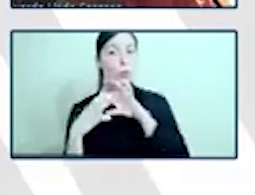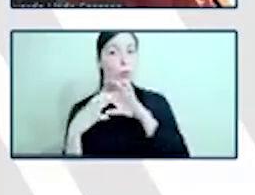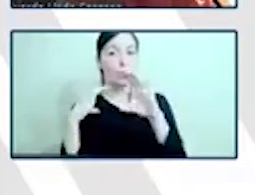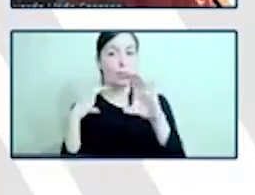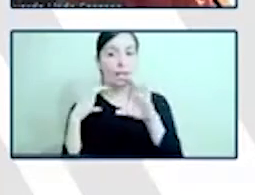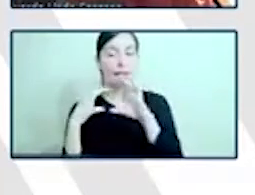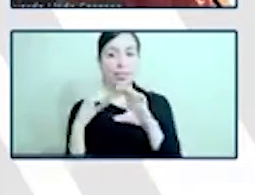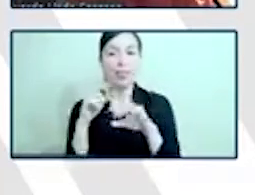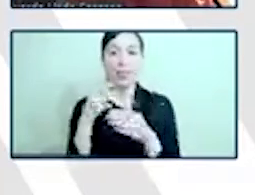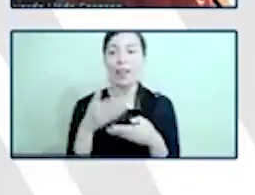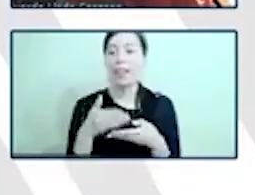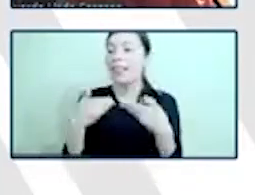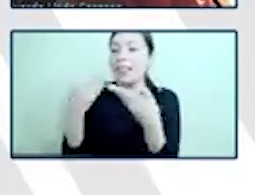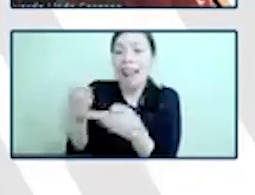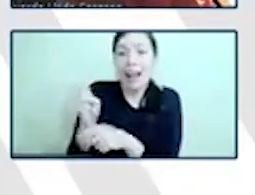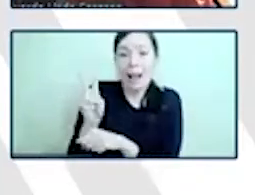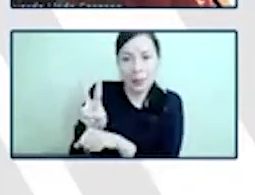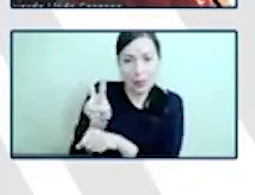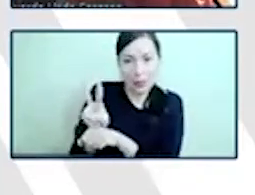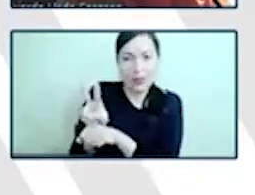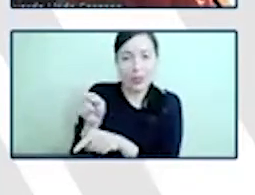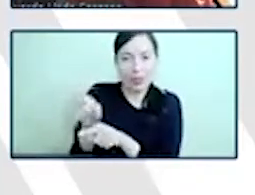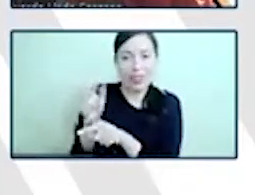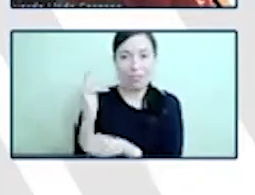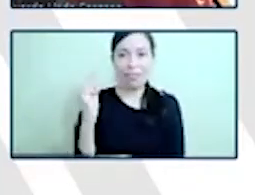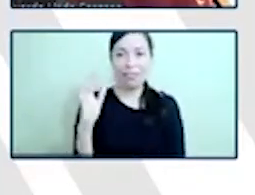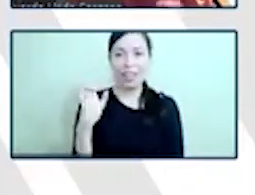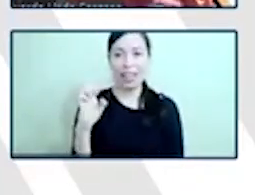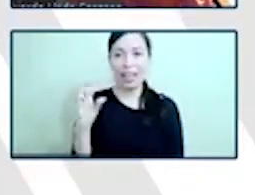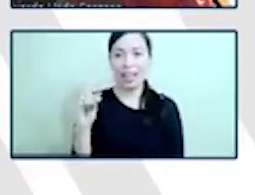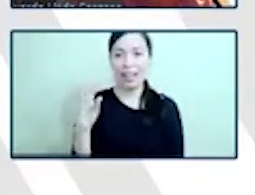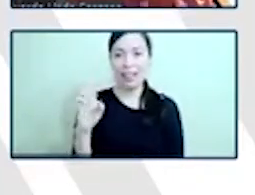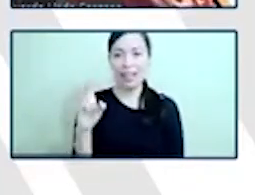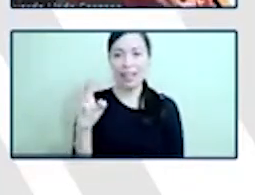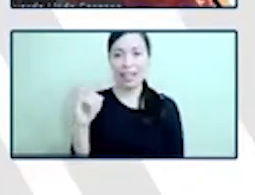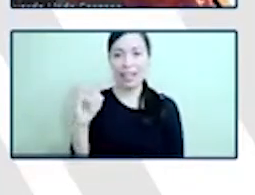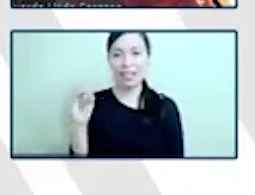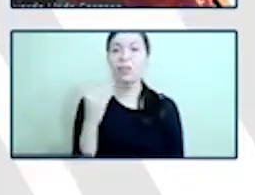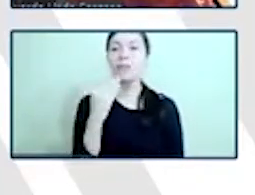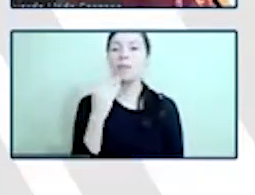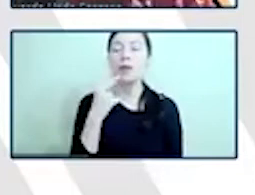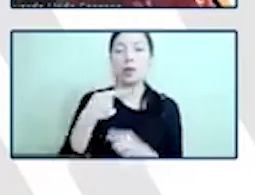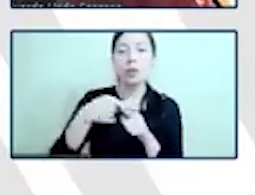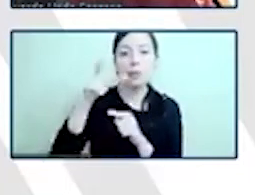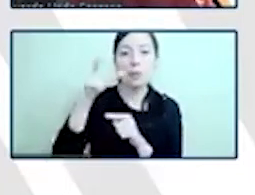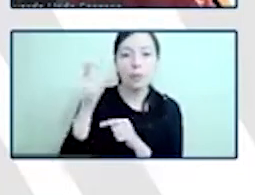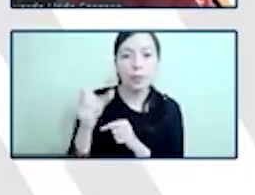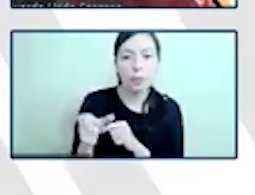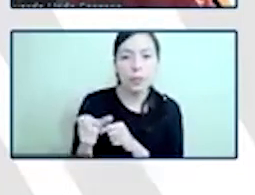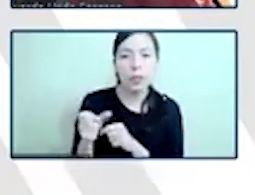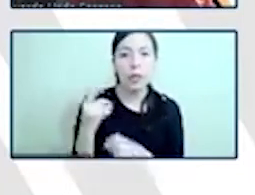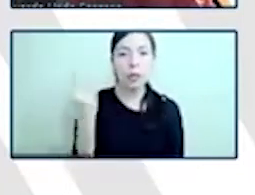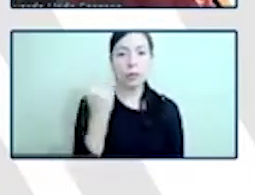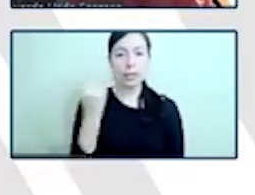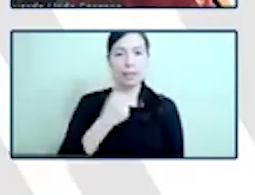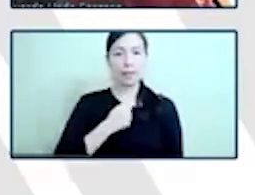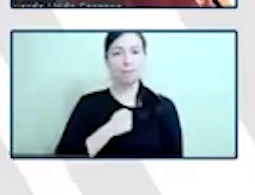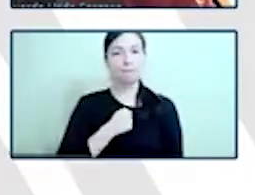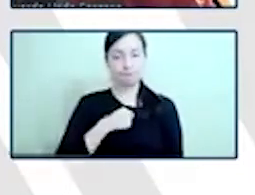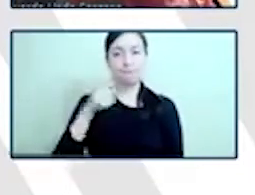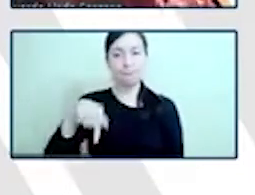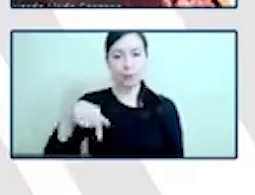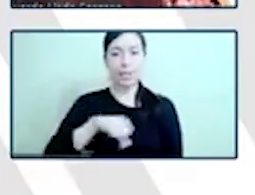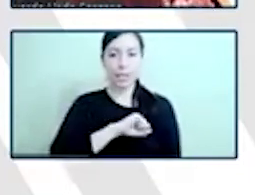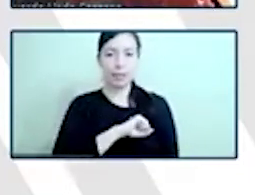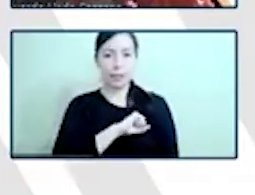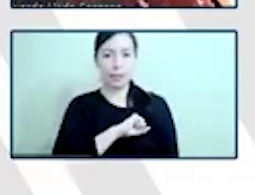Federico Rutjan. También hay otras comunicaciones enviadas a una persona llamada Erich Hellmayer, de la Católica en Santiago, pero